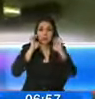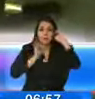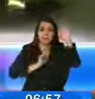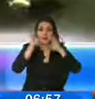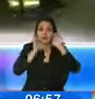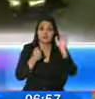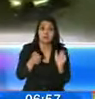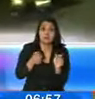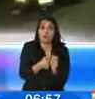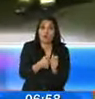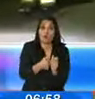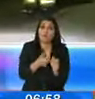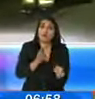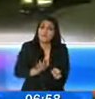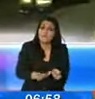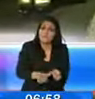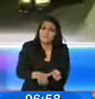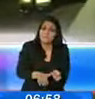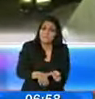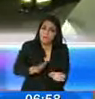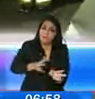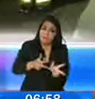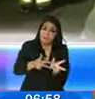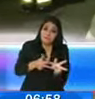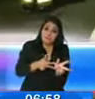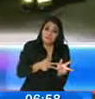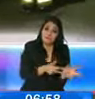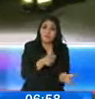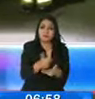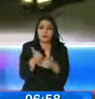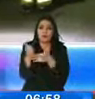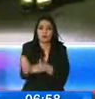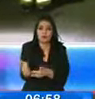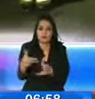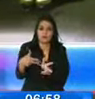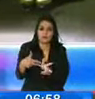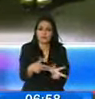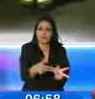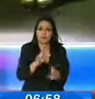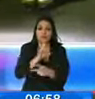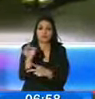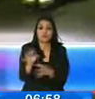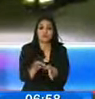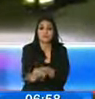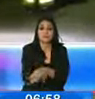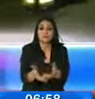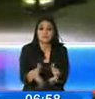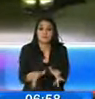impactado, empieza a frenarle. Tenemos aproximadamente una huella de frenado entre 800 metros.